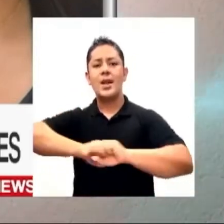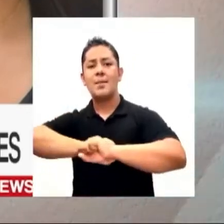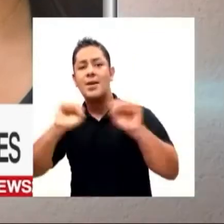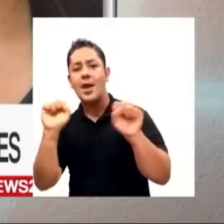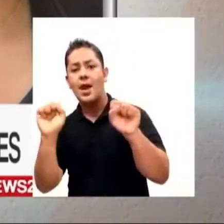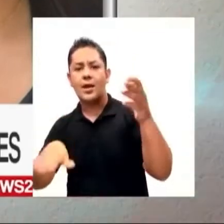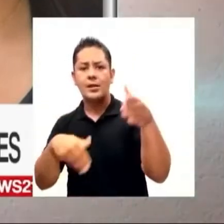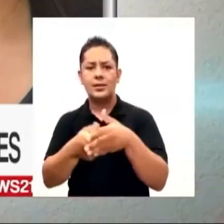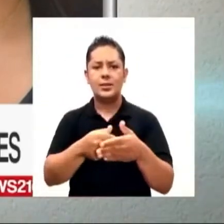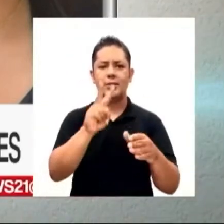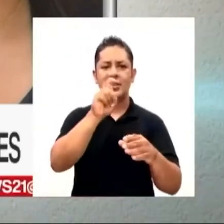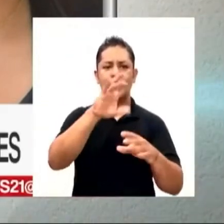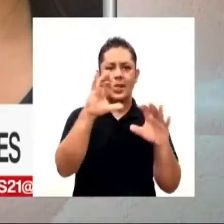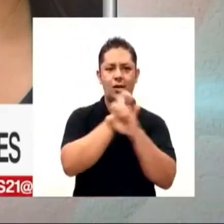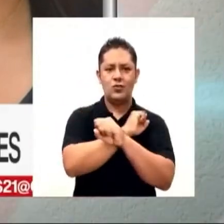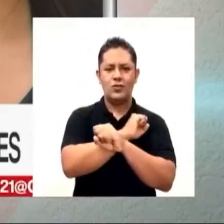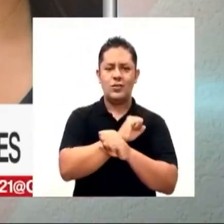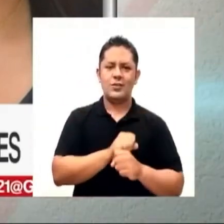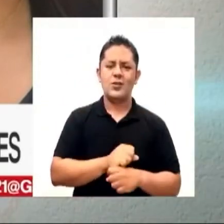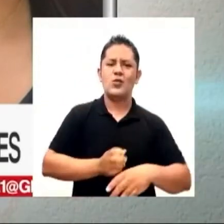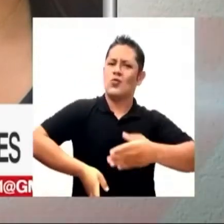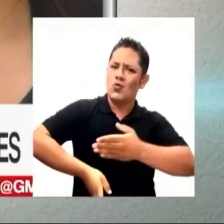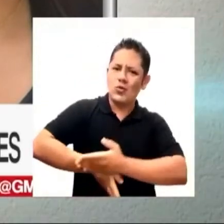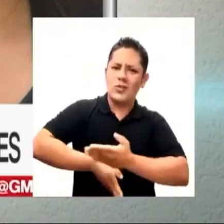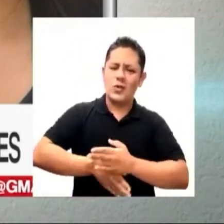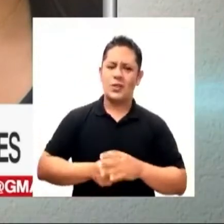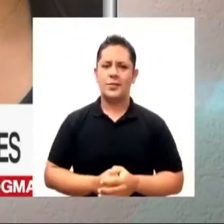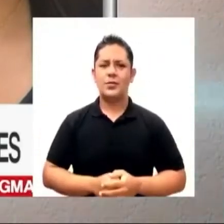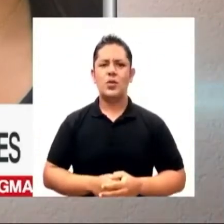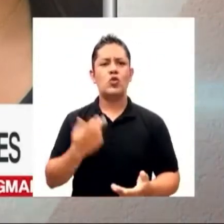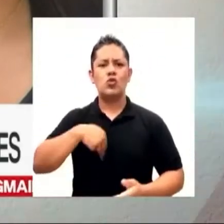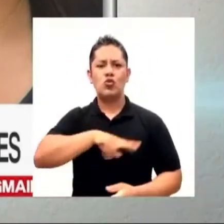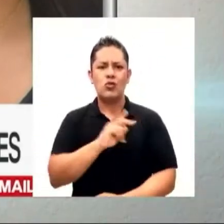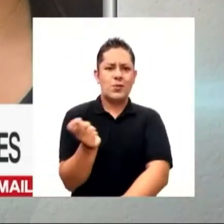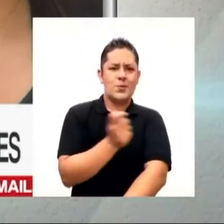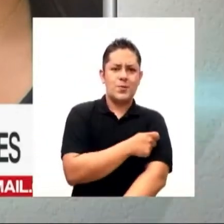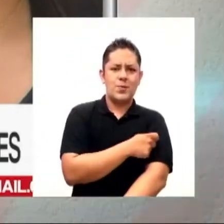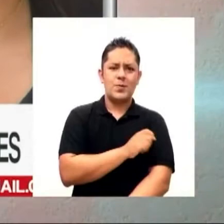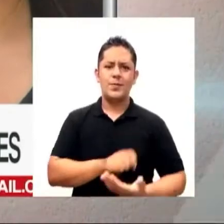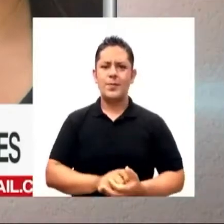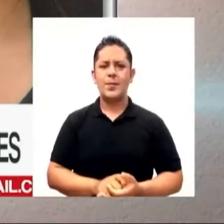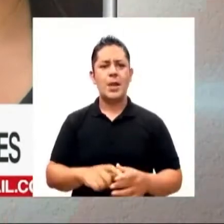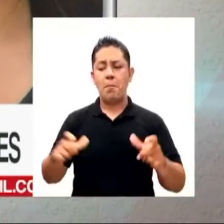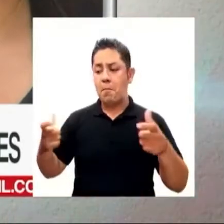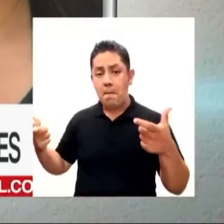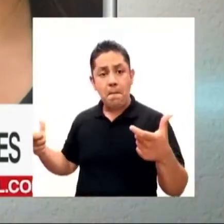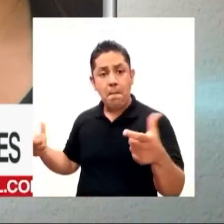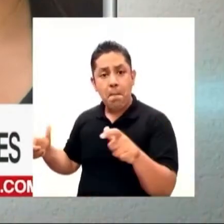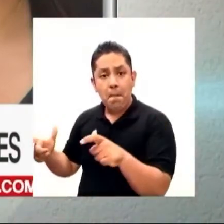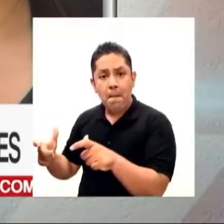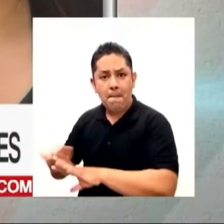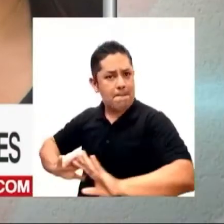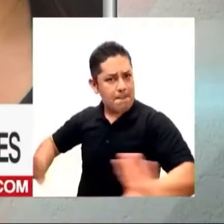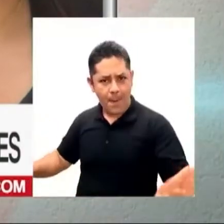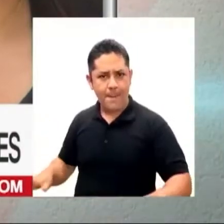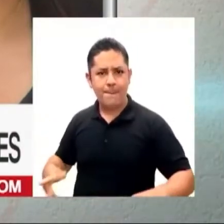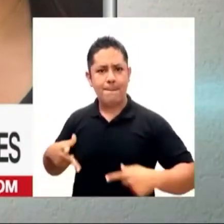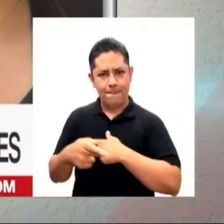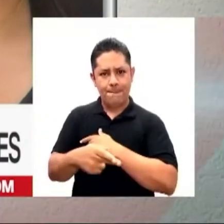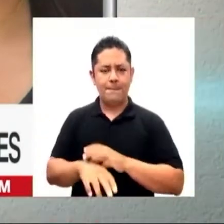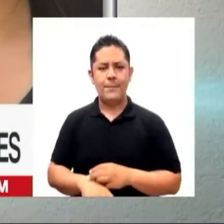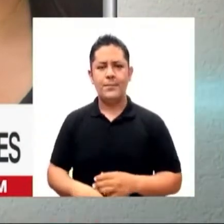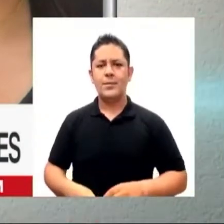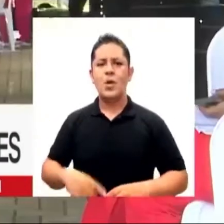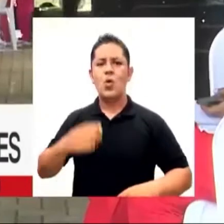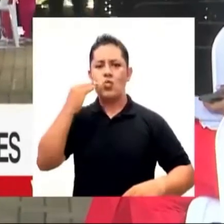siete de la mañana a siete de la noche de manera continua estaremos vacunando hasta agotar existencia de